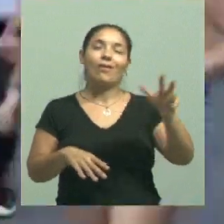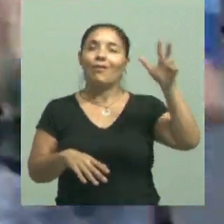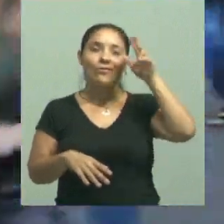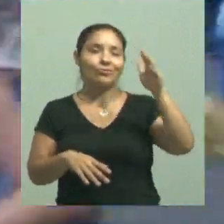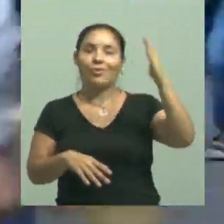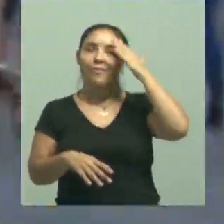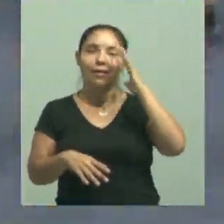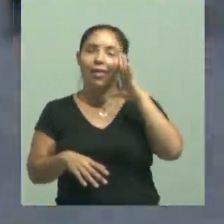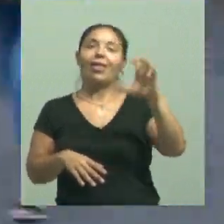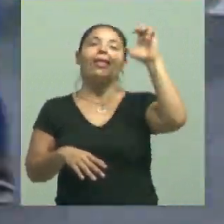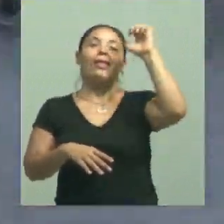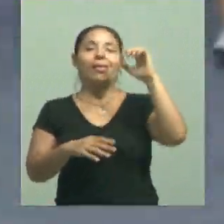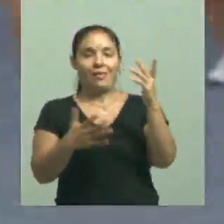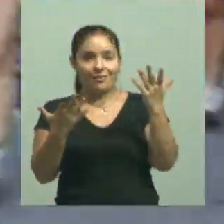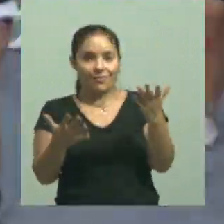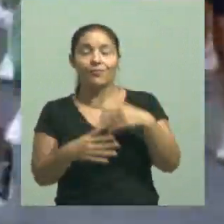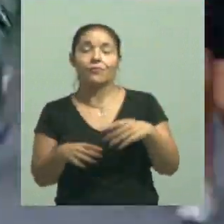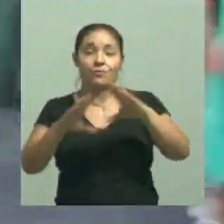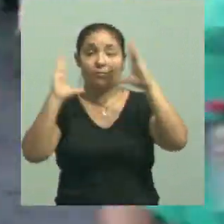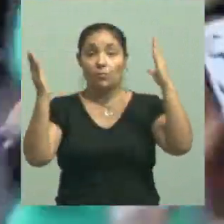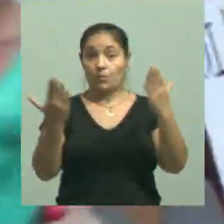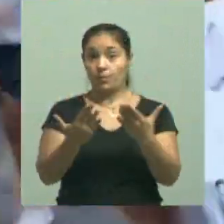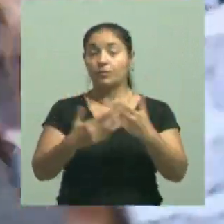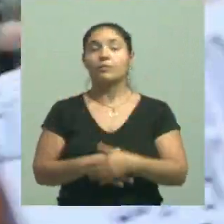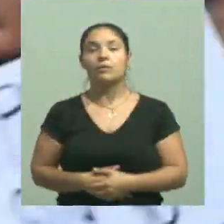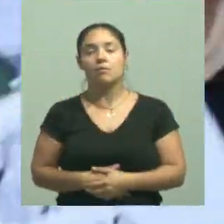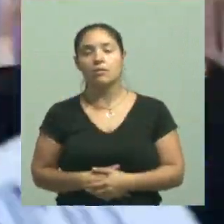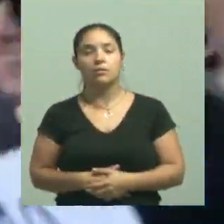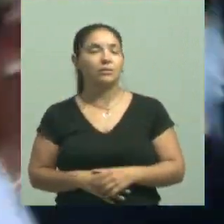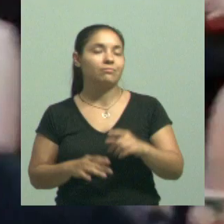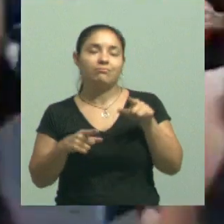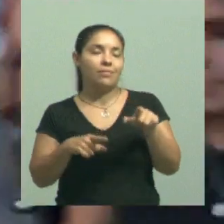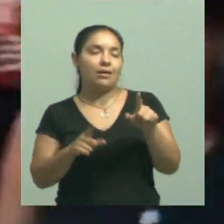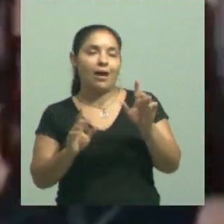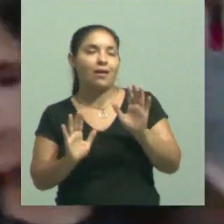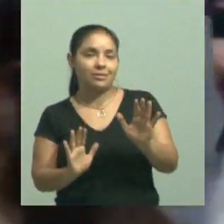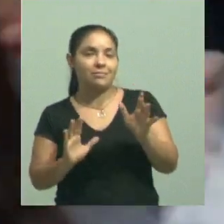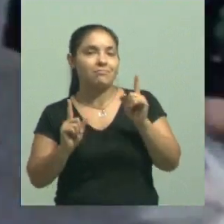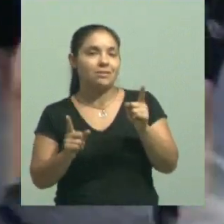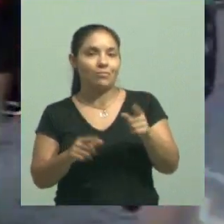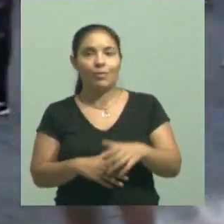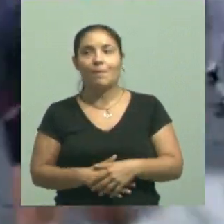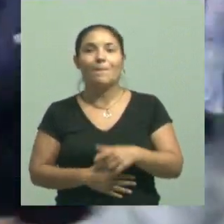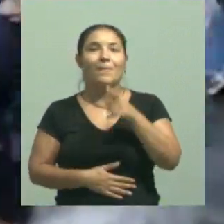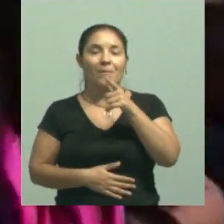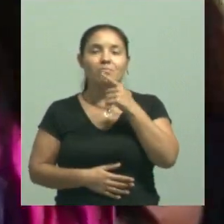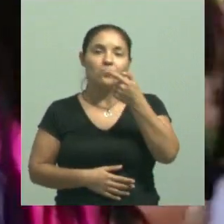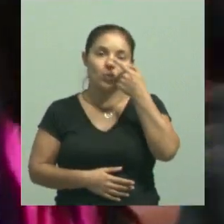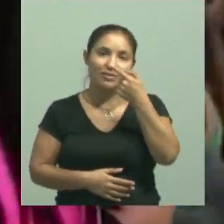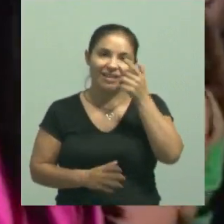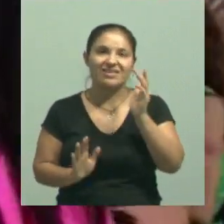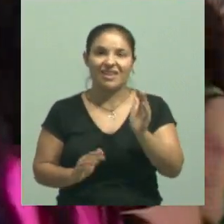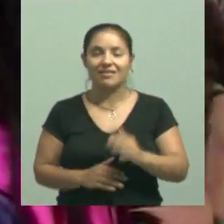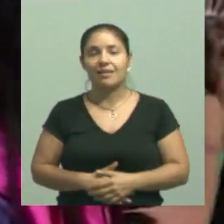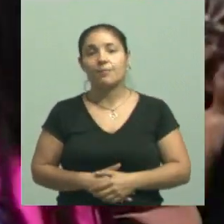principio. Y eso sí, a nivel mundial, se ha retomado en los últimos años. Así que me parece que es una visión interesante. Lo